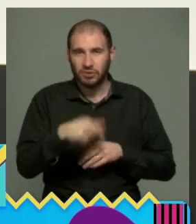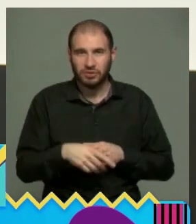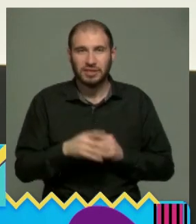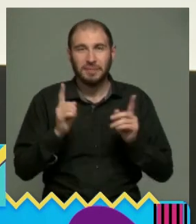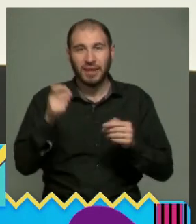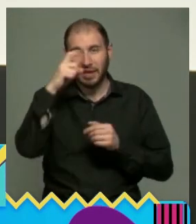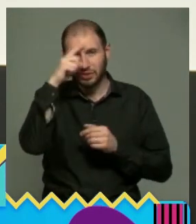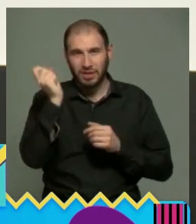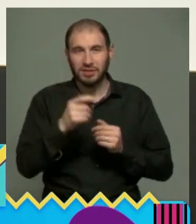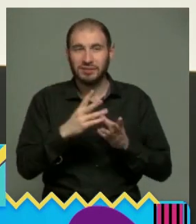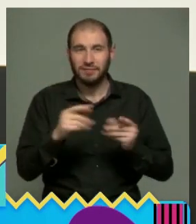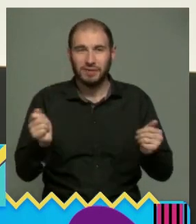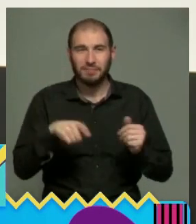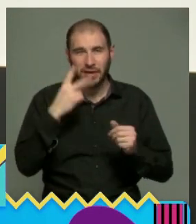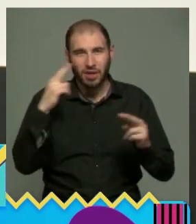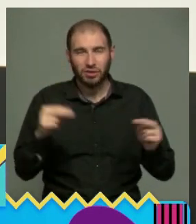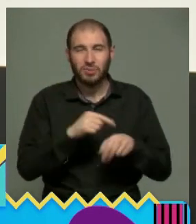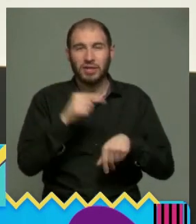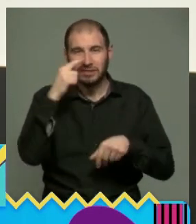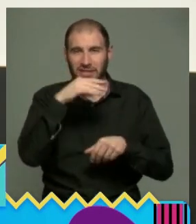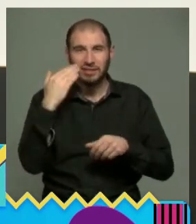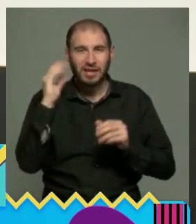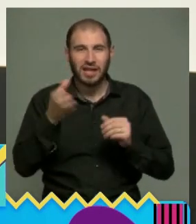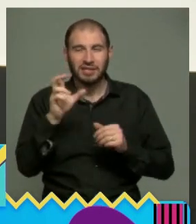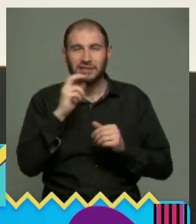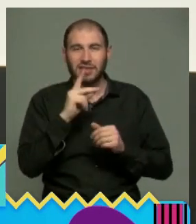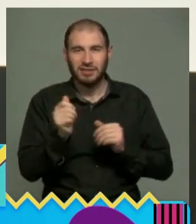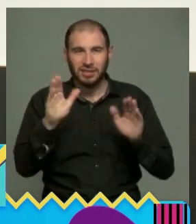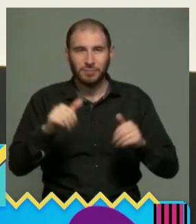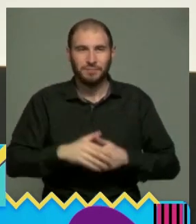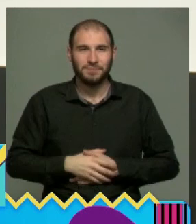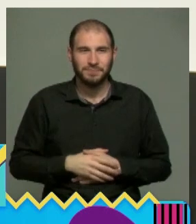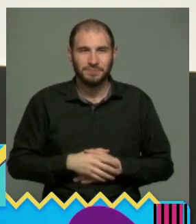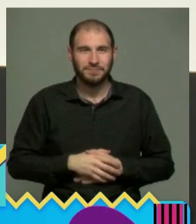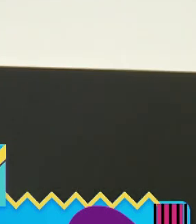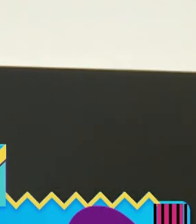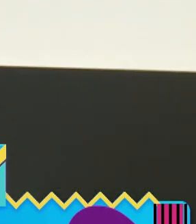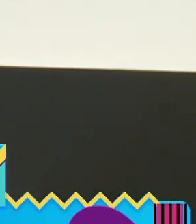y a nivel nacional. Nos vamos, volvemos mañana a partir de las 19 por el canal 30 de la TDA. Chau.